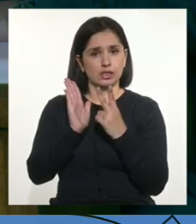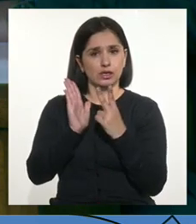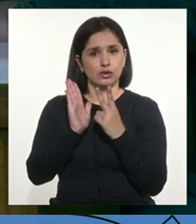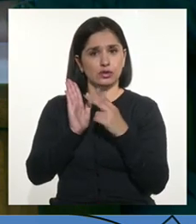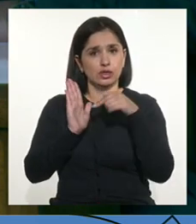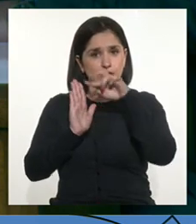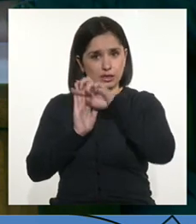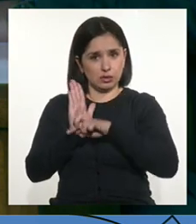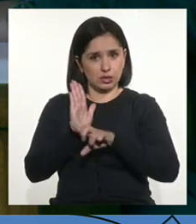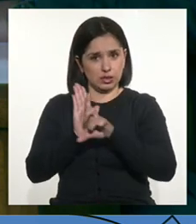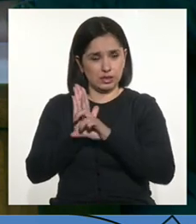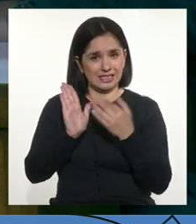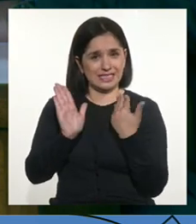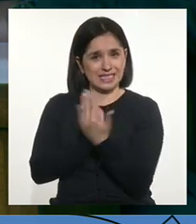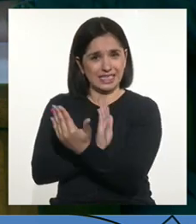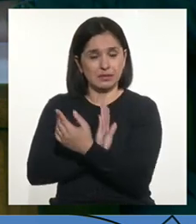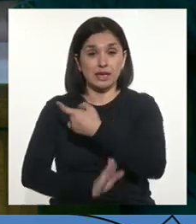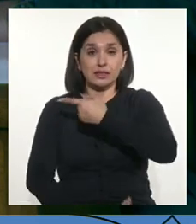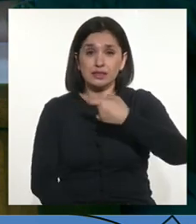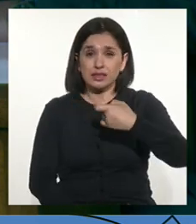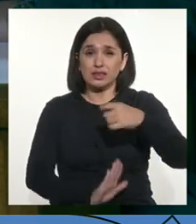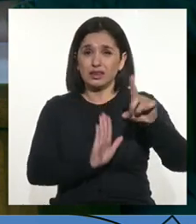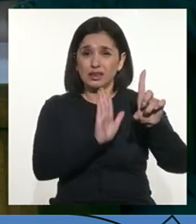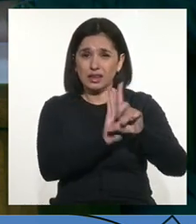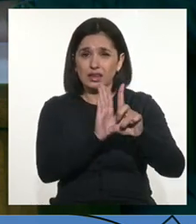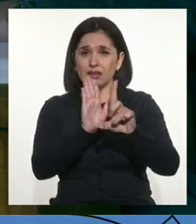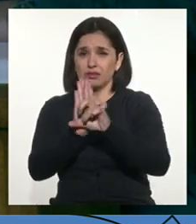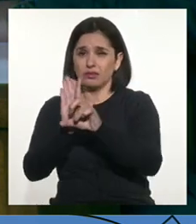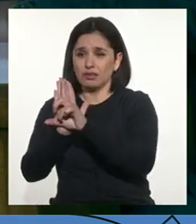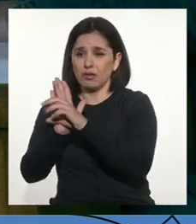se derogan 100 leyes